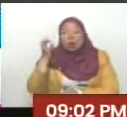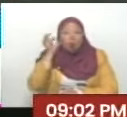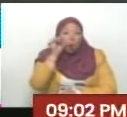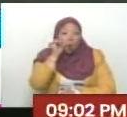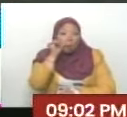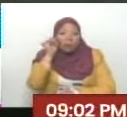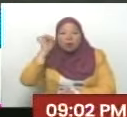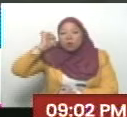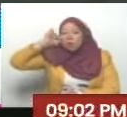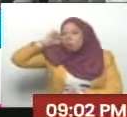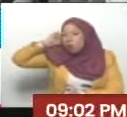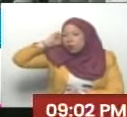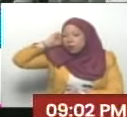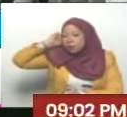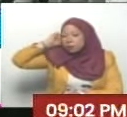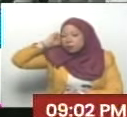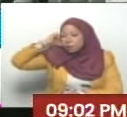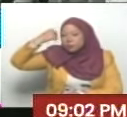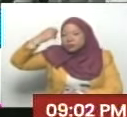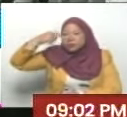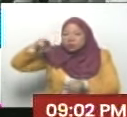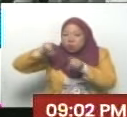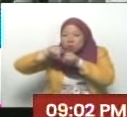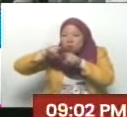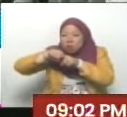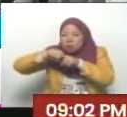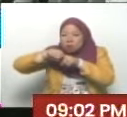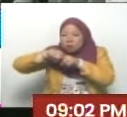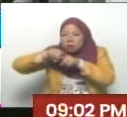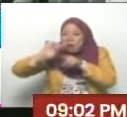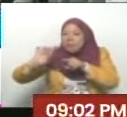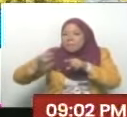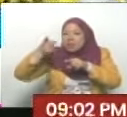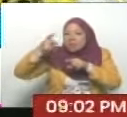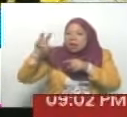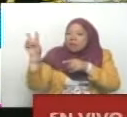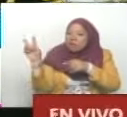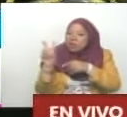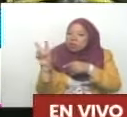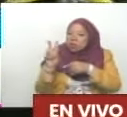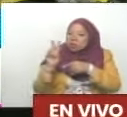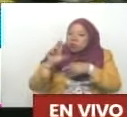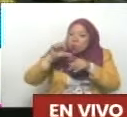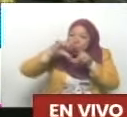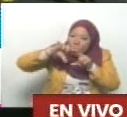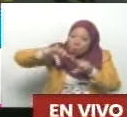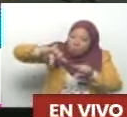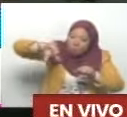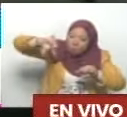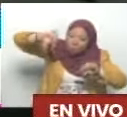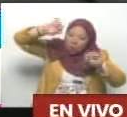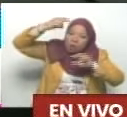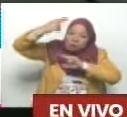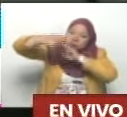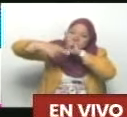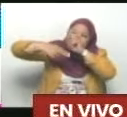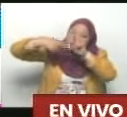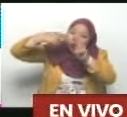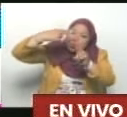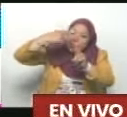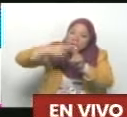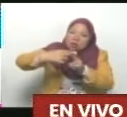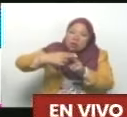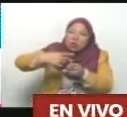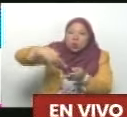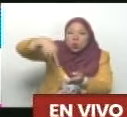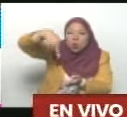venezolana que iba a ser el primer venezolano en llegar al espacio, ¿quién fue el primero